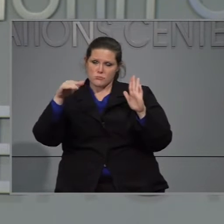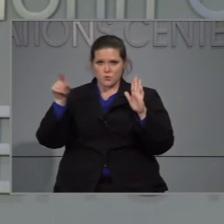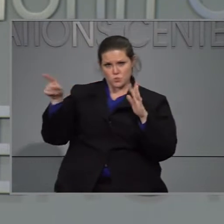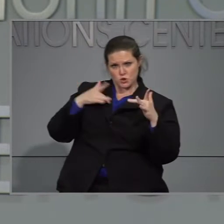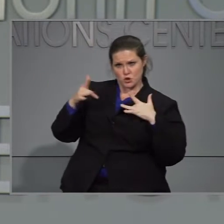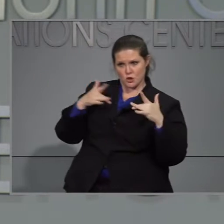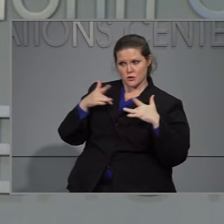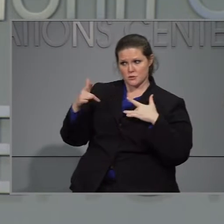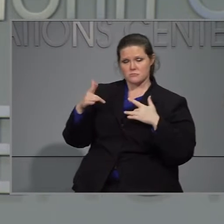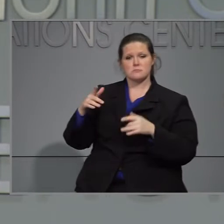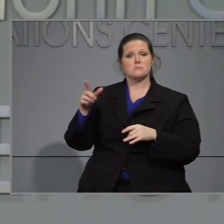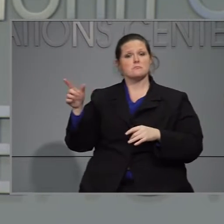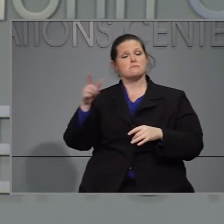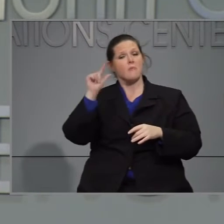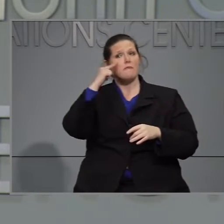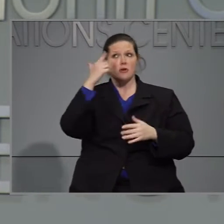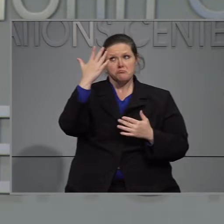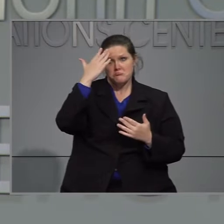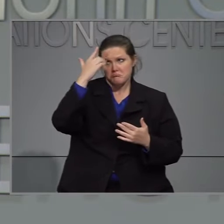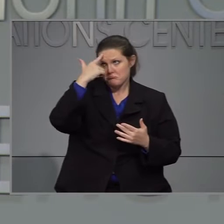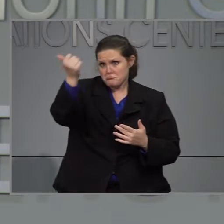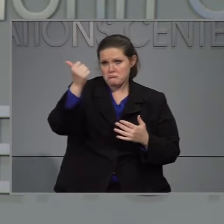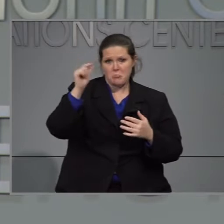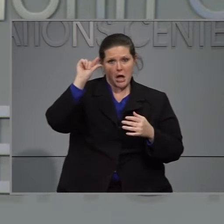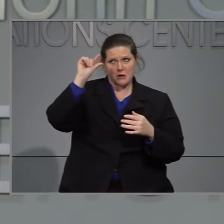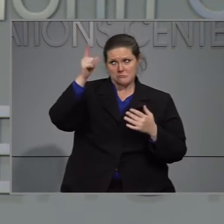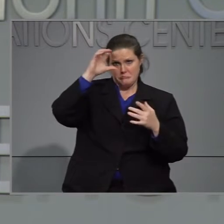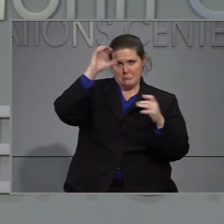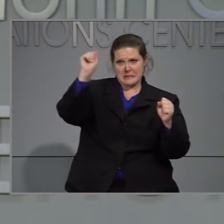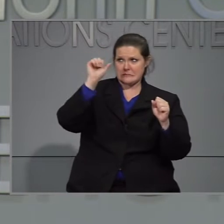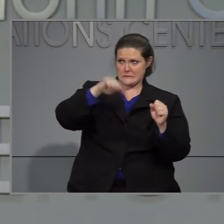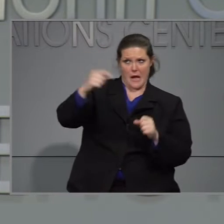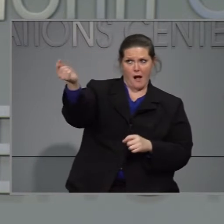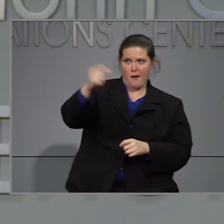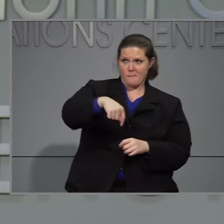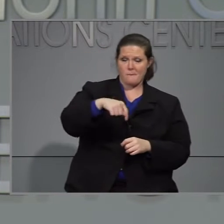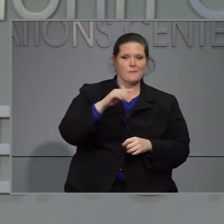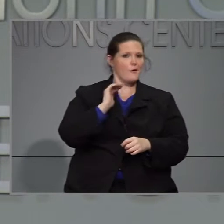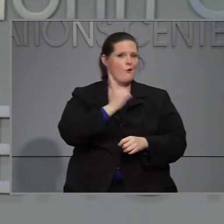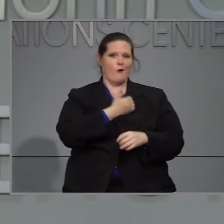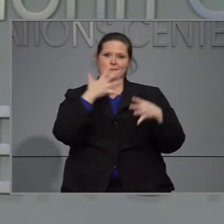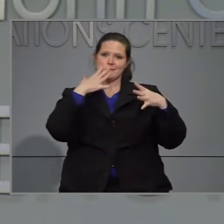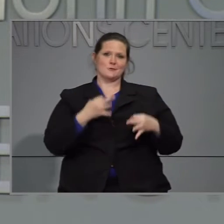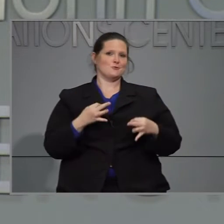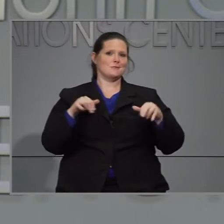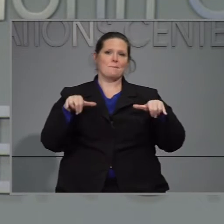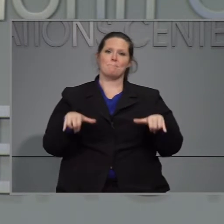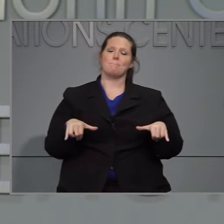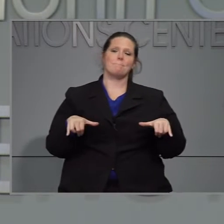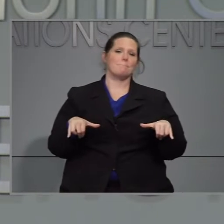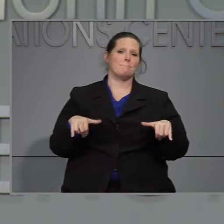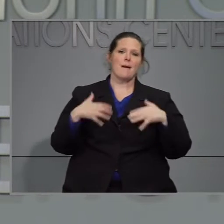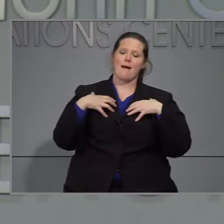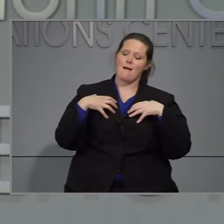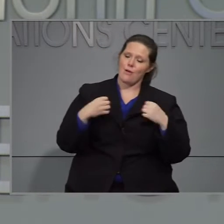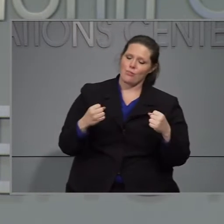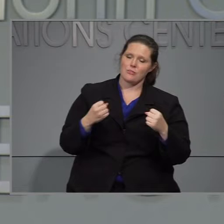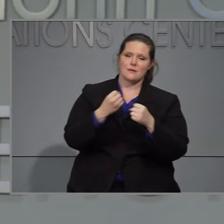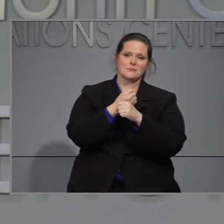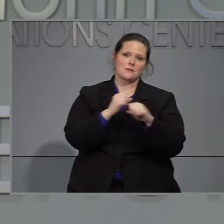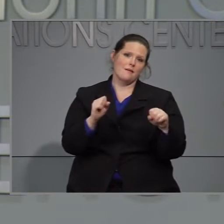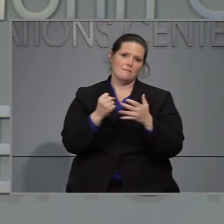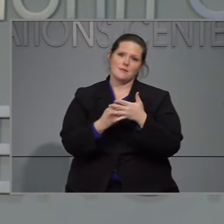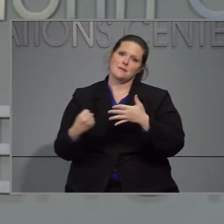bienvenido que venga, pero nada ha cambiado en cómo vamos a resolver manteniendo la seguridad de